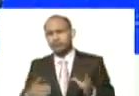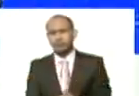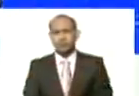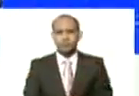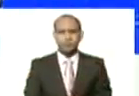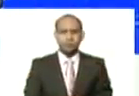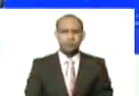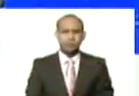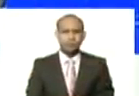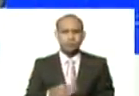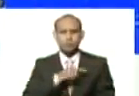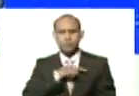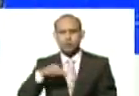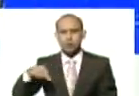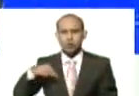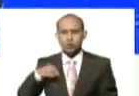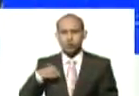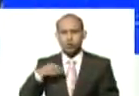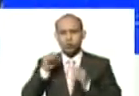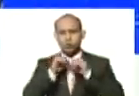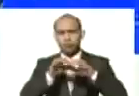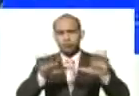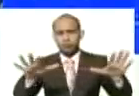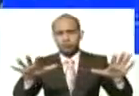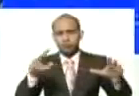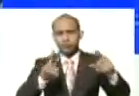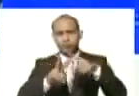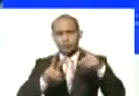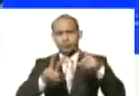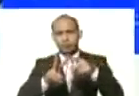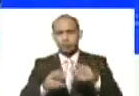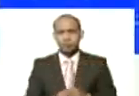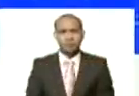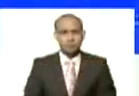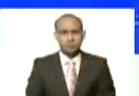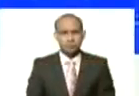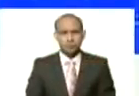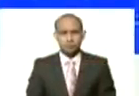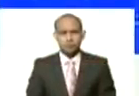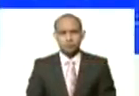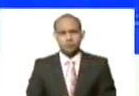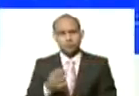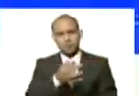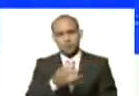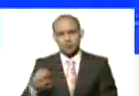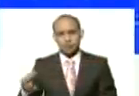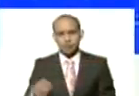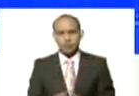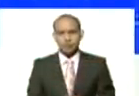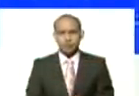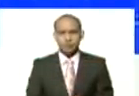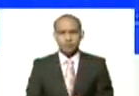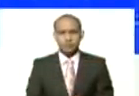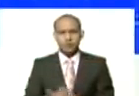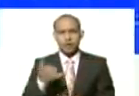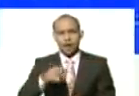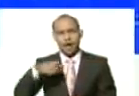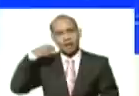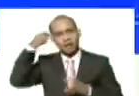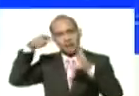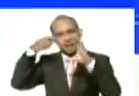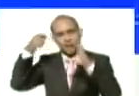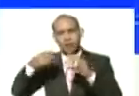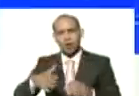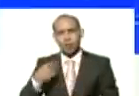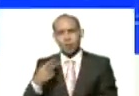Estamos transmitiendo, ¿verdad? Por eso, correcto. Tenemos un video, yo diría